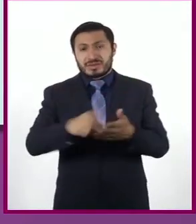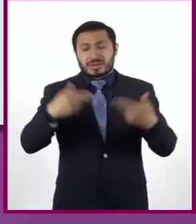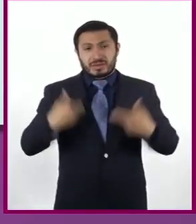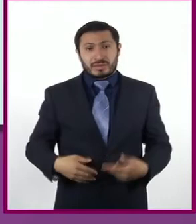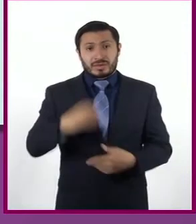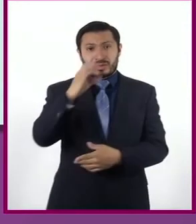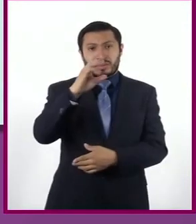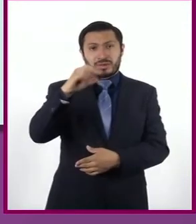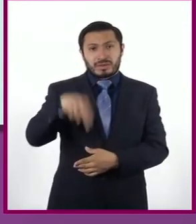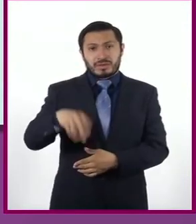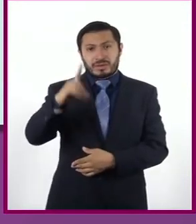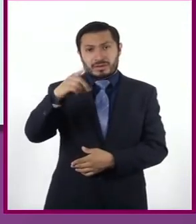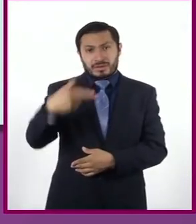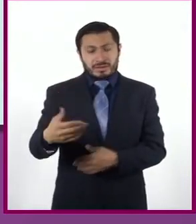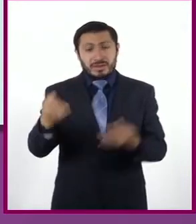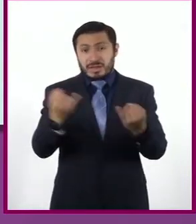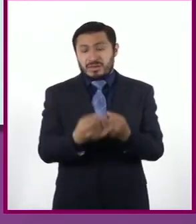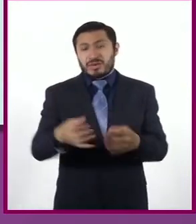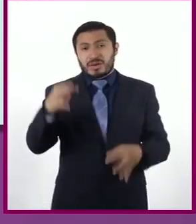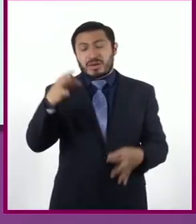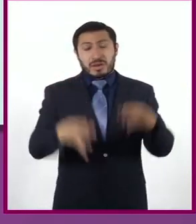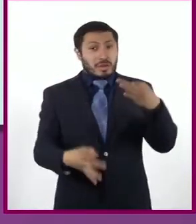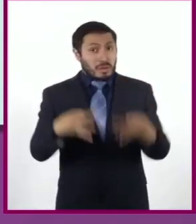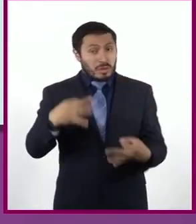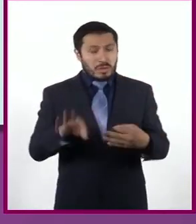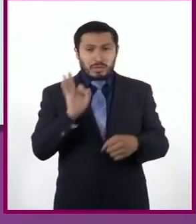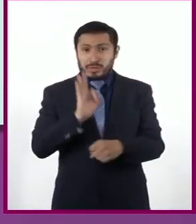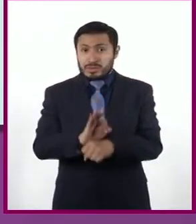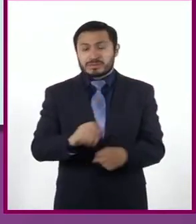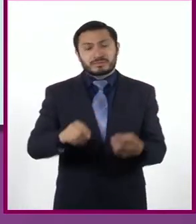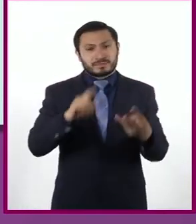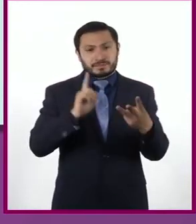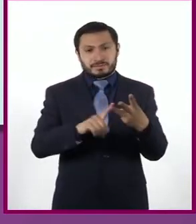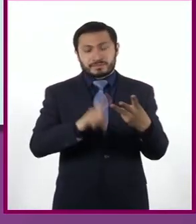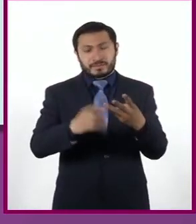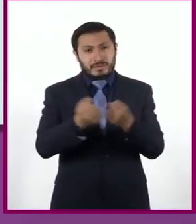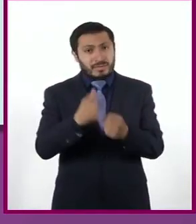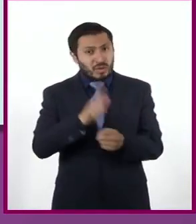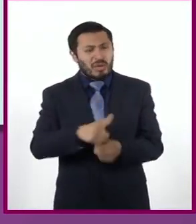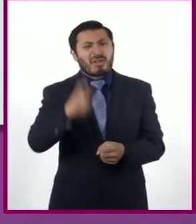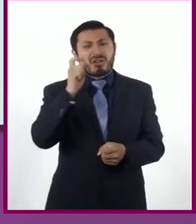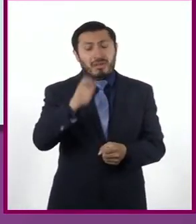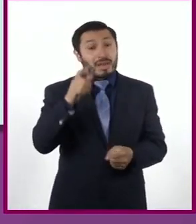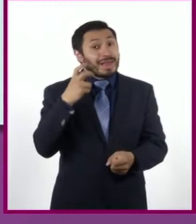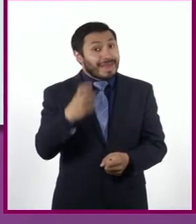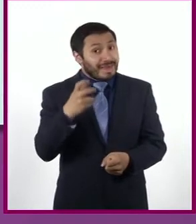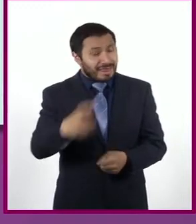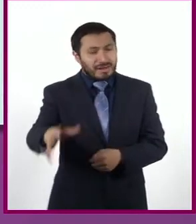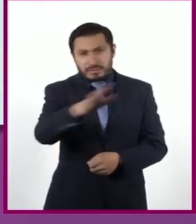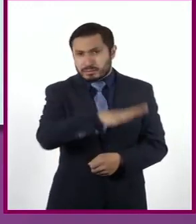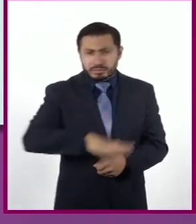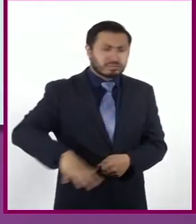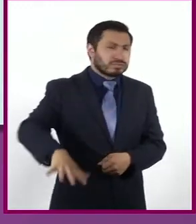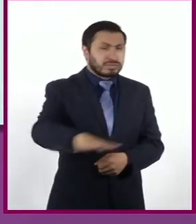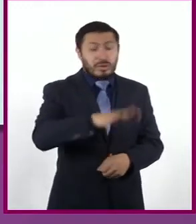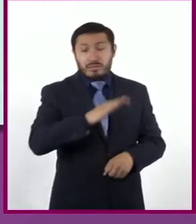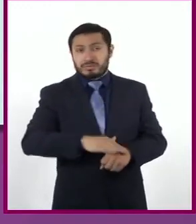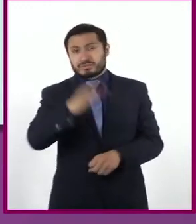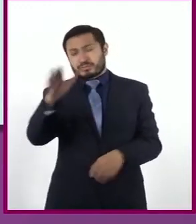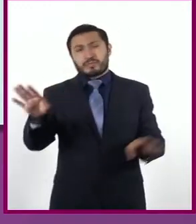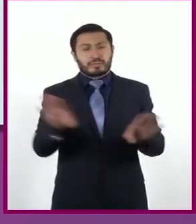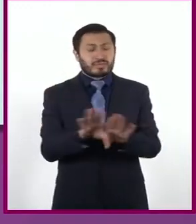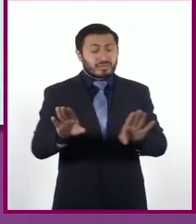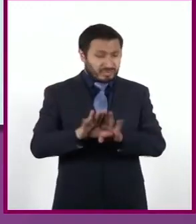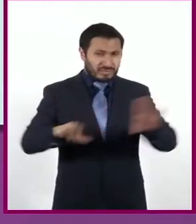los tribunales de amparo. Por último, la dimensión social, que es quizá aquella en la que pueden tener mayor